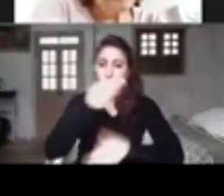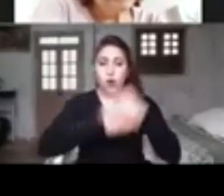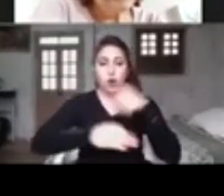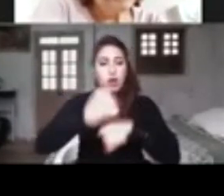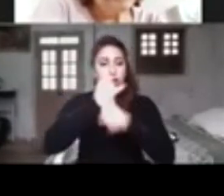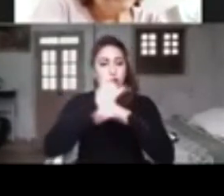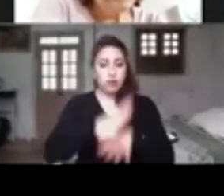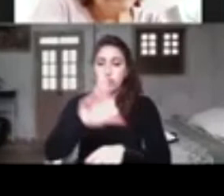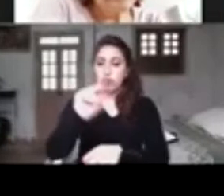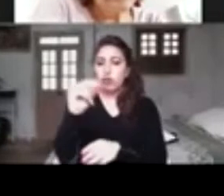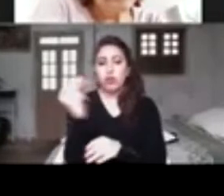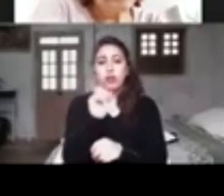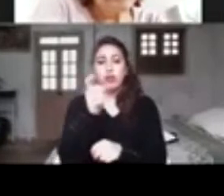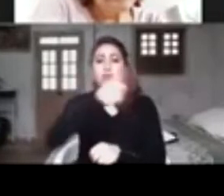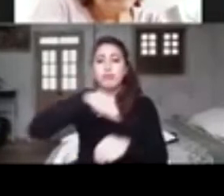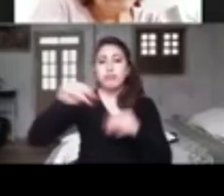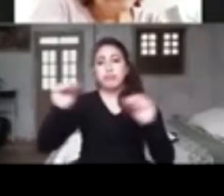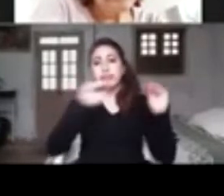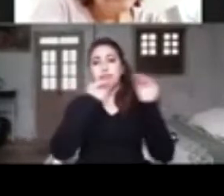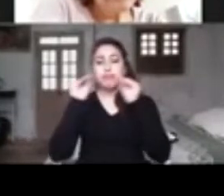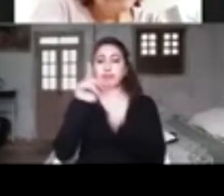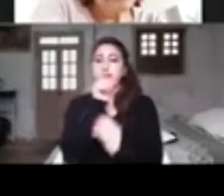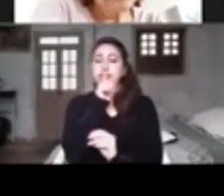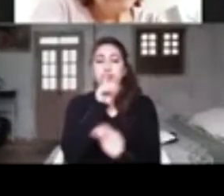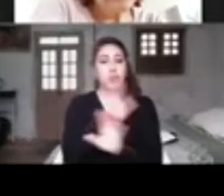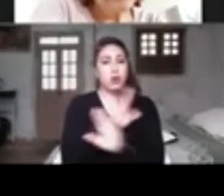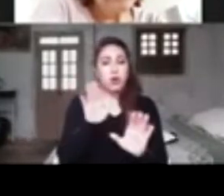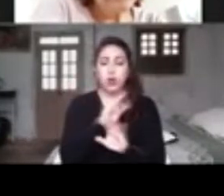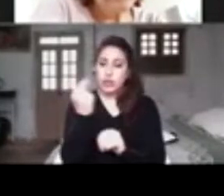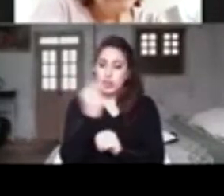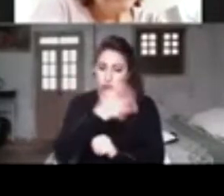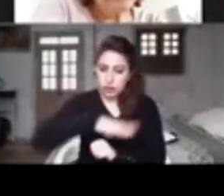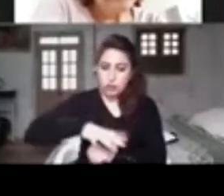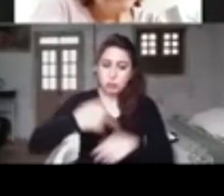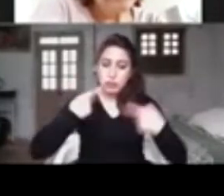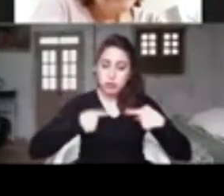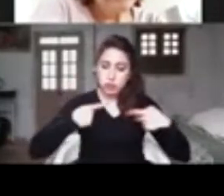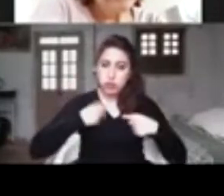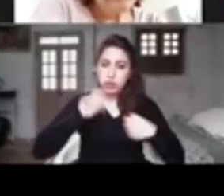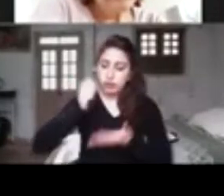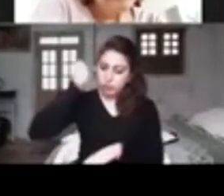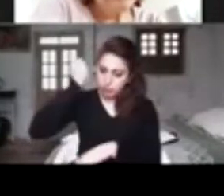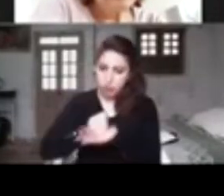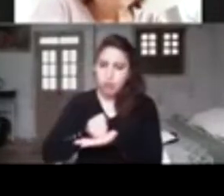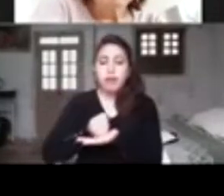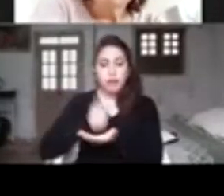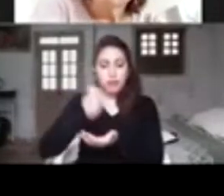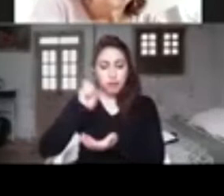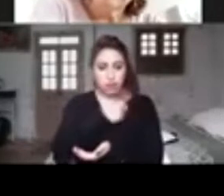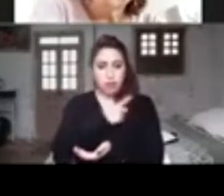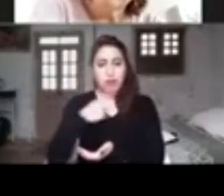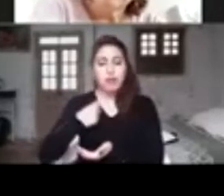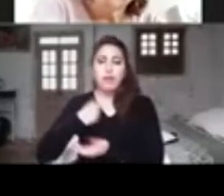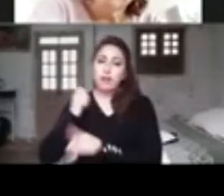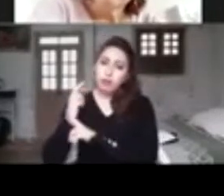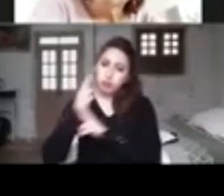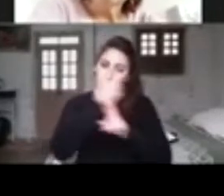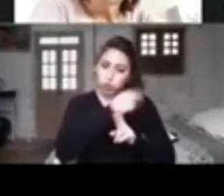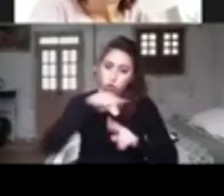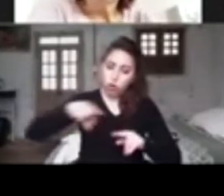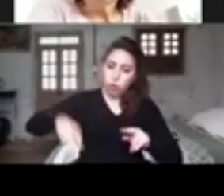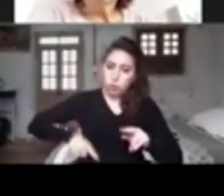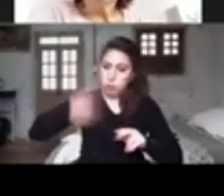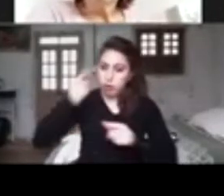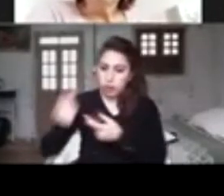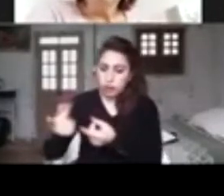actores públicos comprometidos con esta agenda. También la participación de las organizaciones civiles para presionar para que